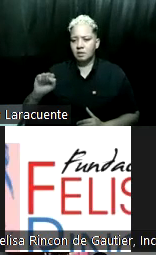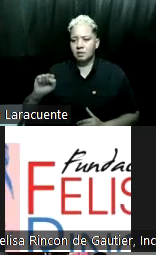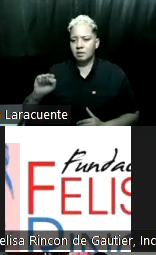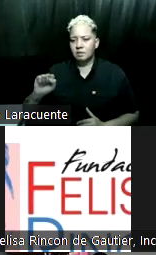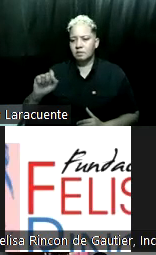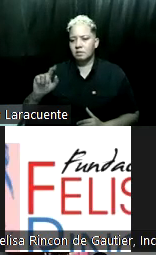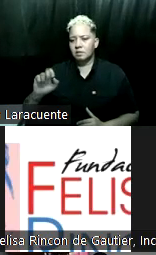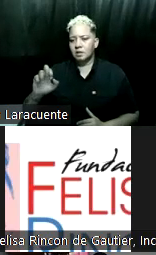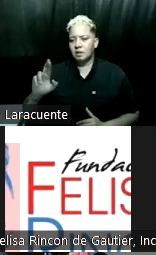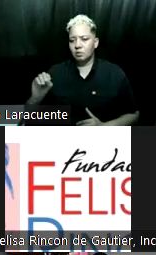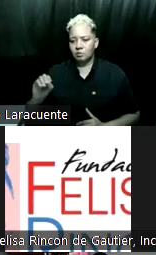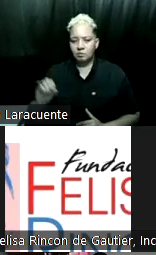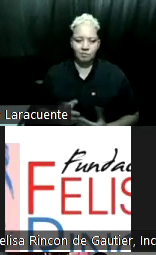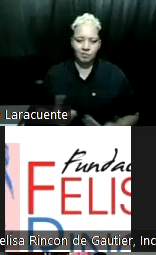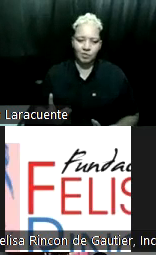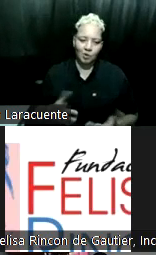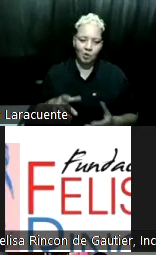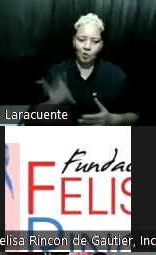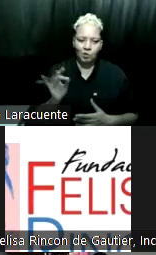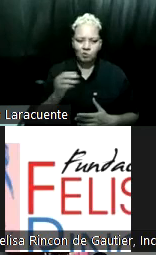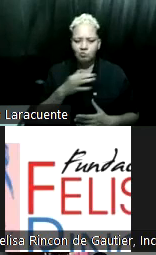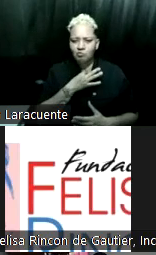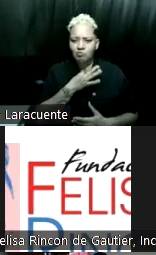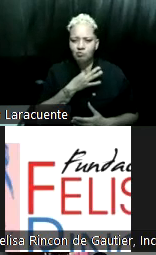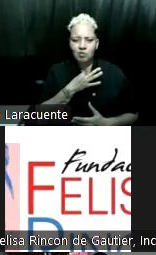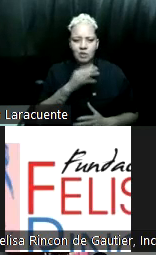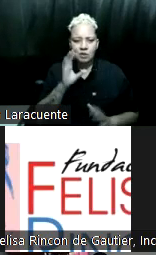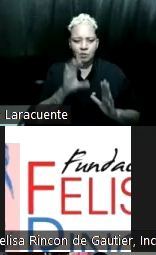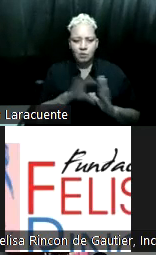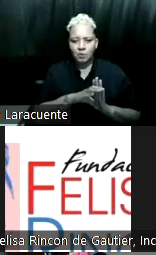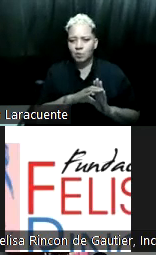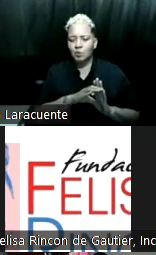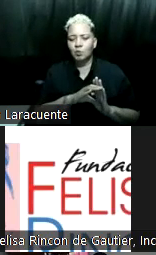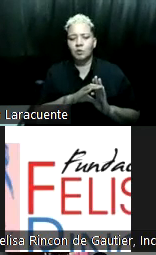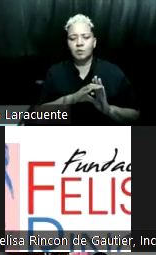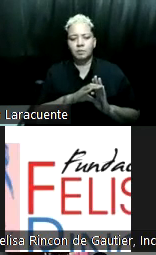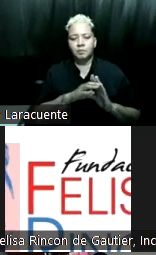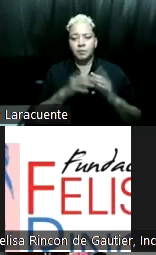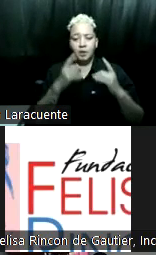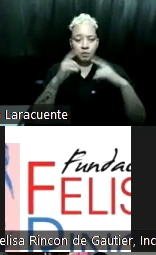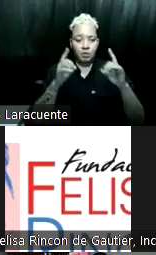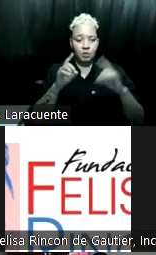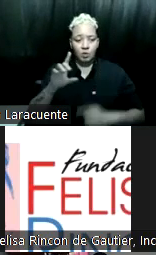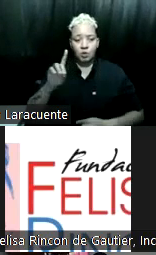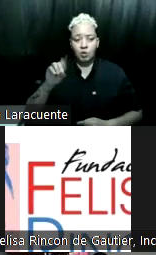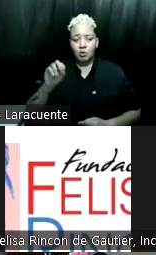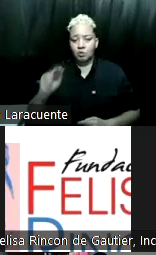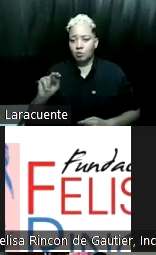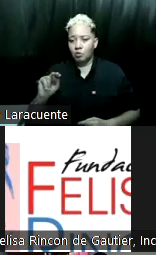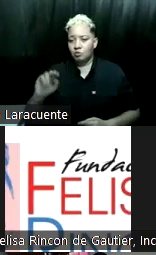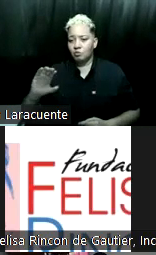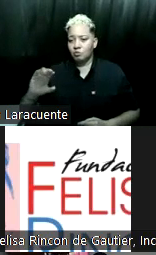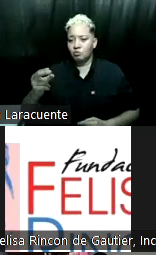Y no conseguí, me estuvo curiosa esa imagen de famosa de Don Cholito, de José